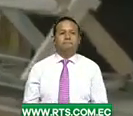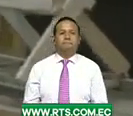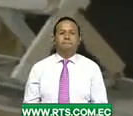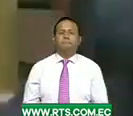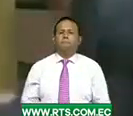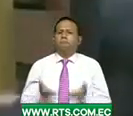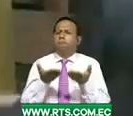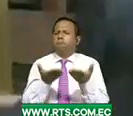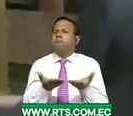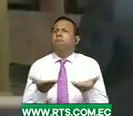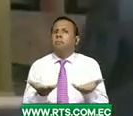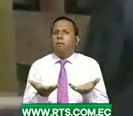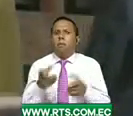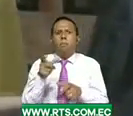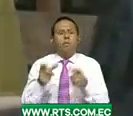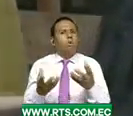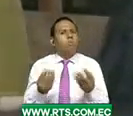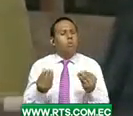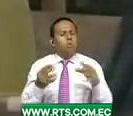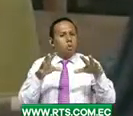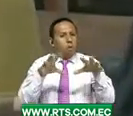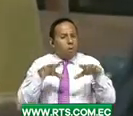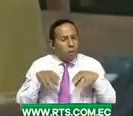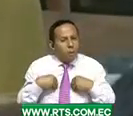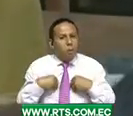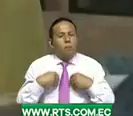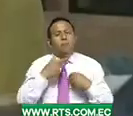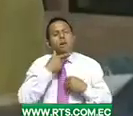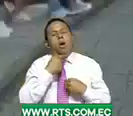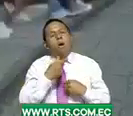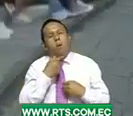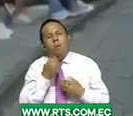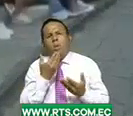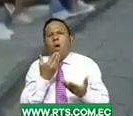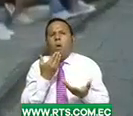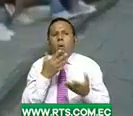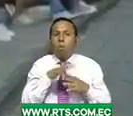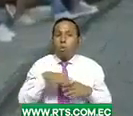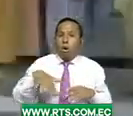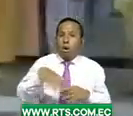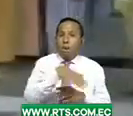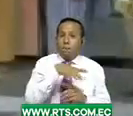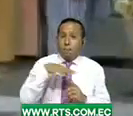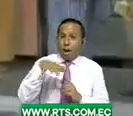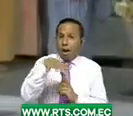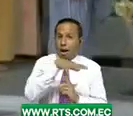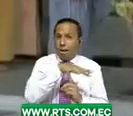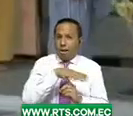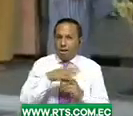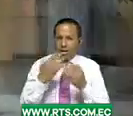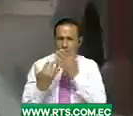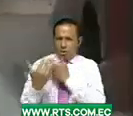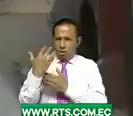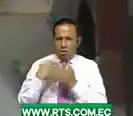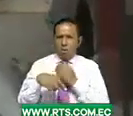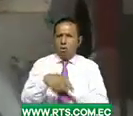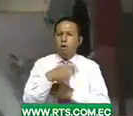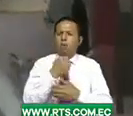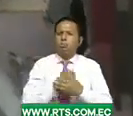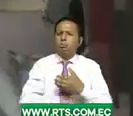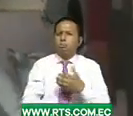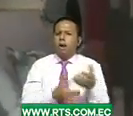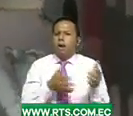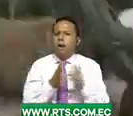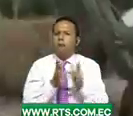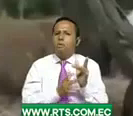Pero eso tuvo gran acogida o aceptación por la forma en que se recreó en el Parque Histórico el nacimiento de Jesús, con estaciones que cuentan